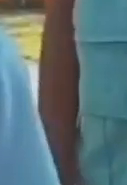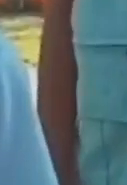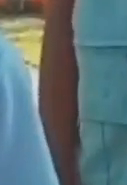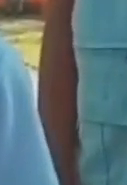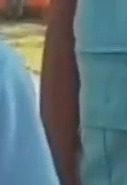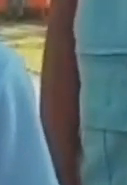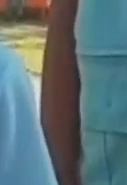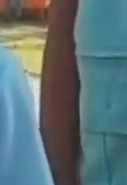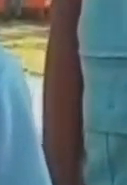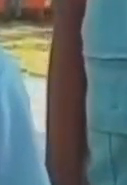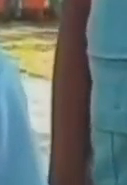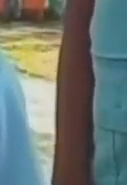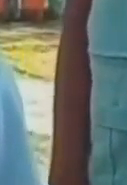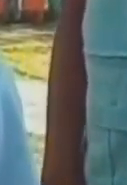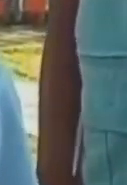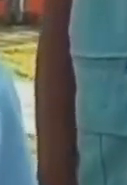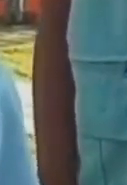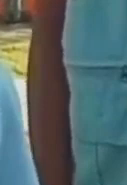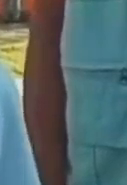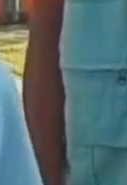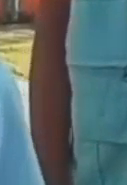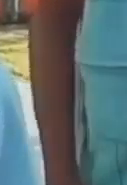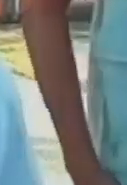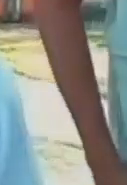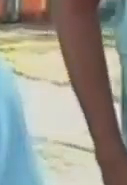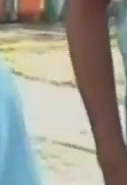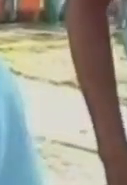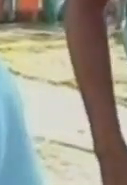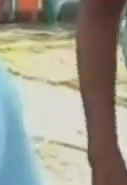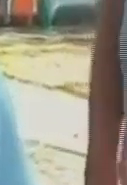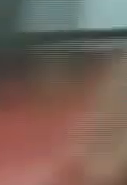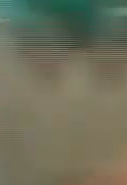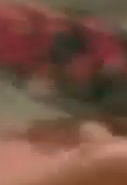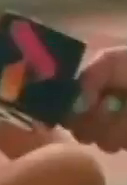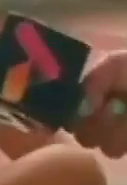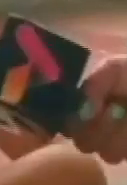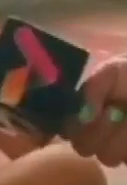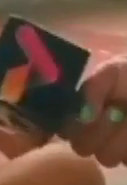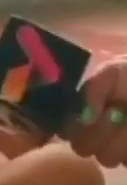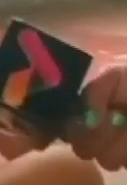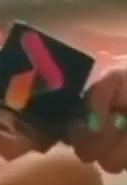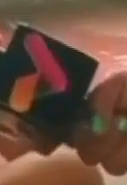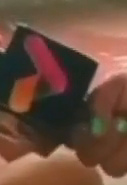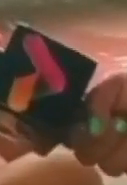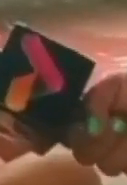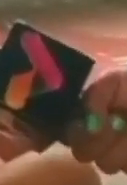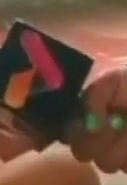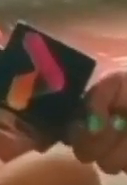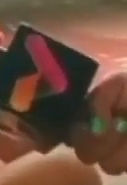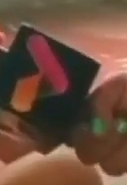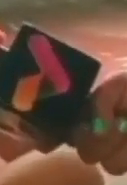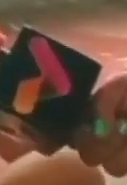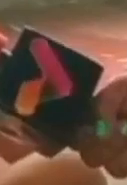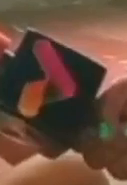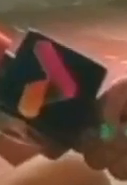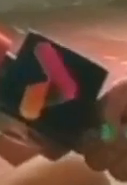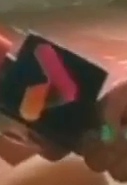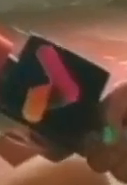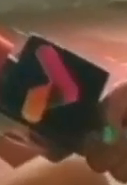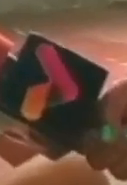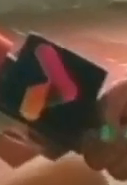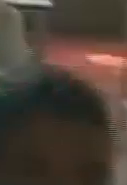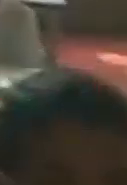todos. Usen el tapabocas y que se eche gel para cuidarse del virus. En casa me sentía muy aburrida, quería volver